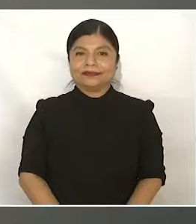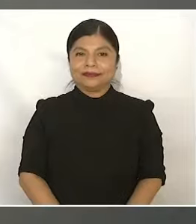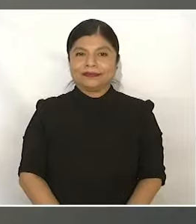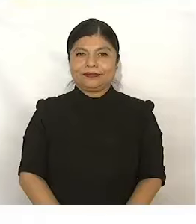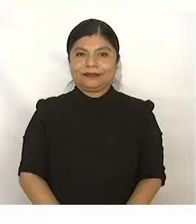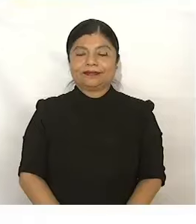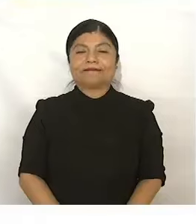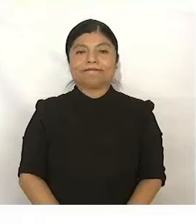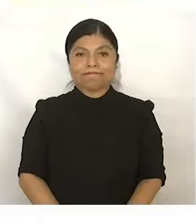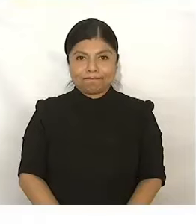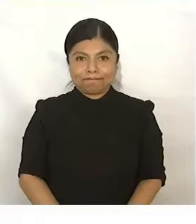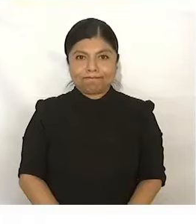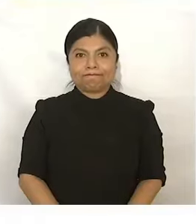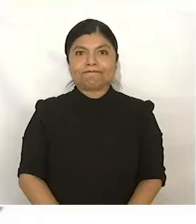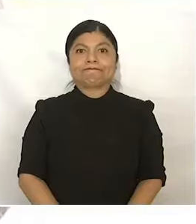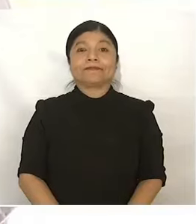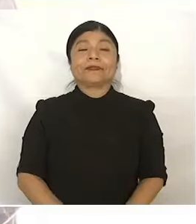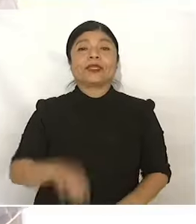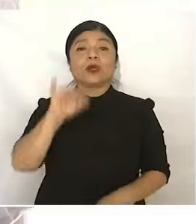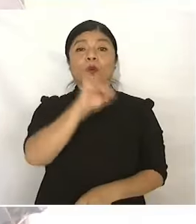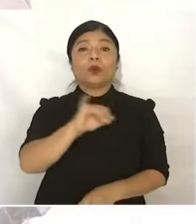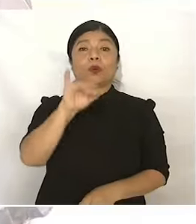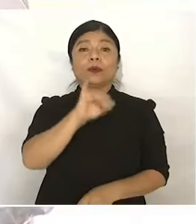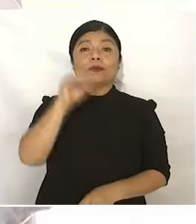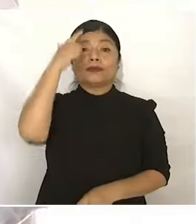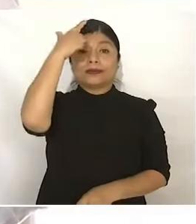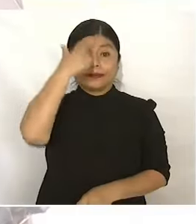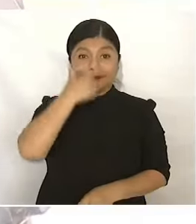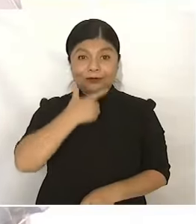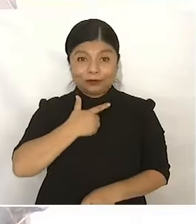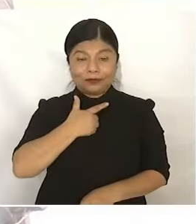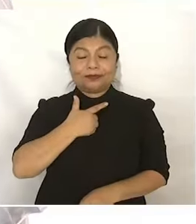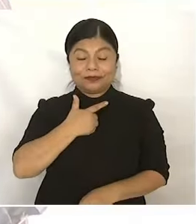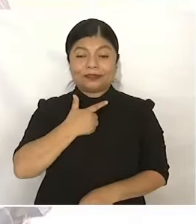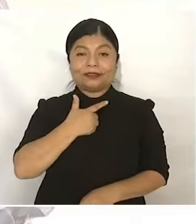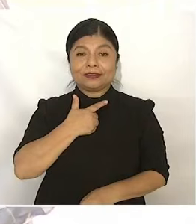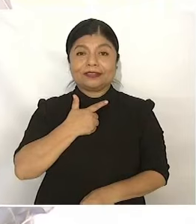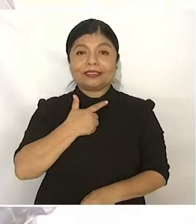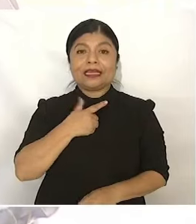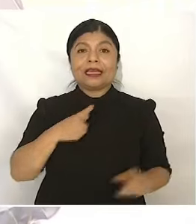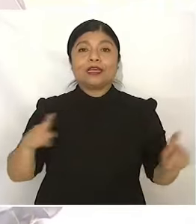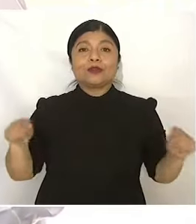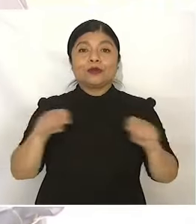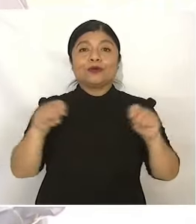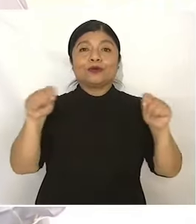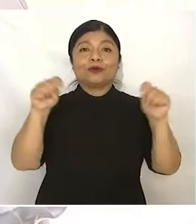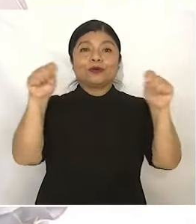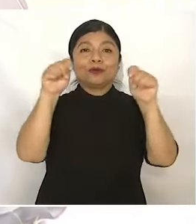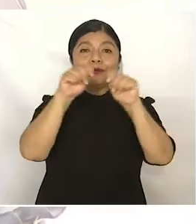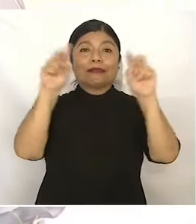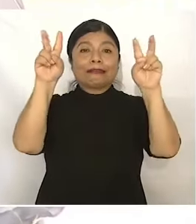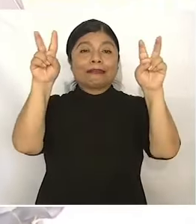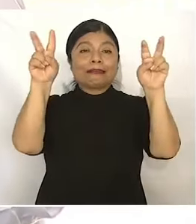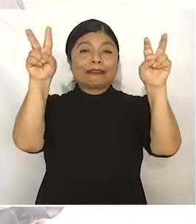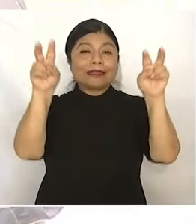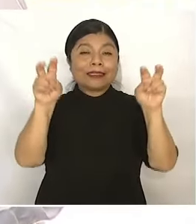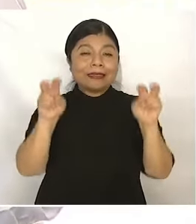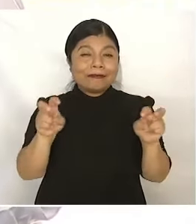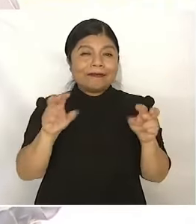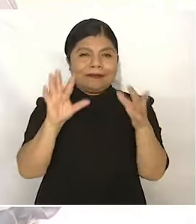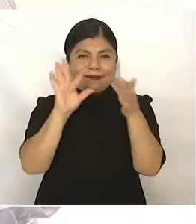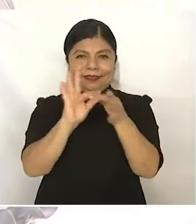que el jueves, en la noche, está dedicado a Tulum. Bueno, ¿quiénes ayudaron mucho? Decía